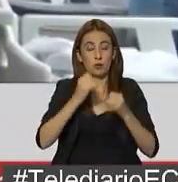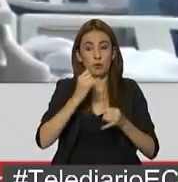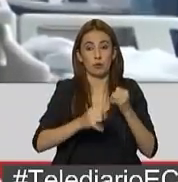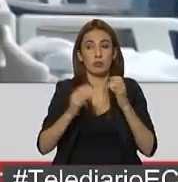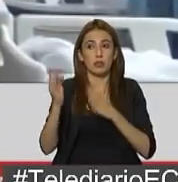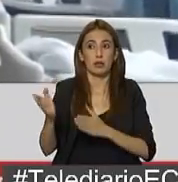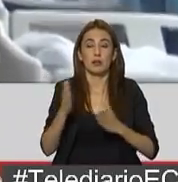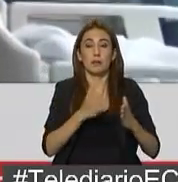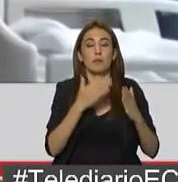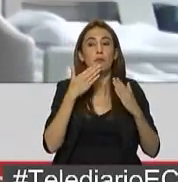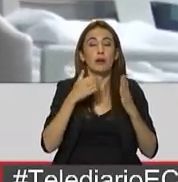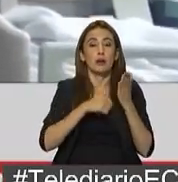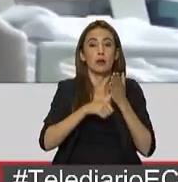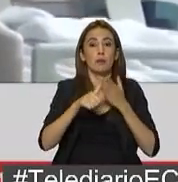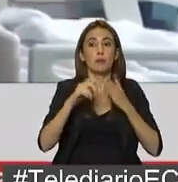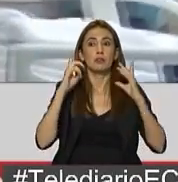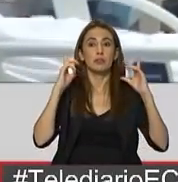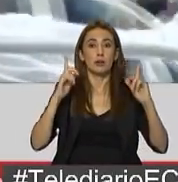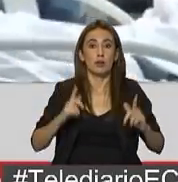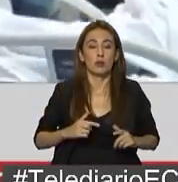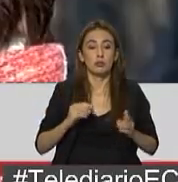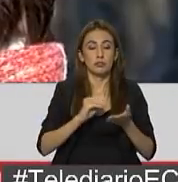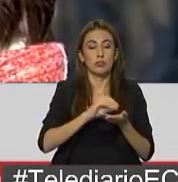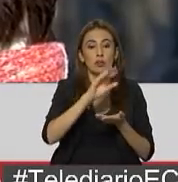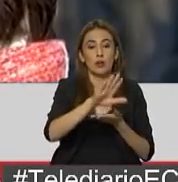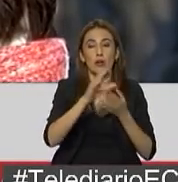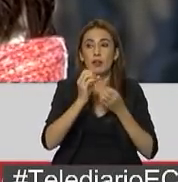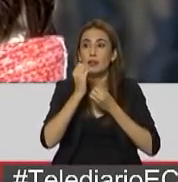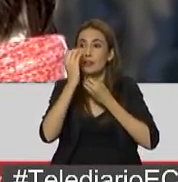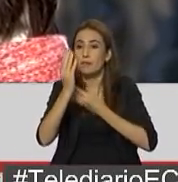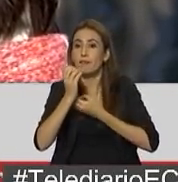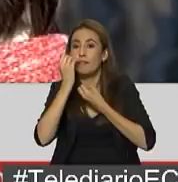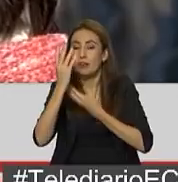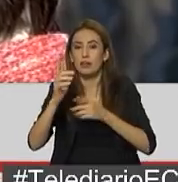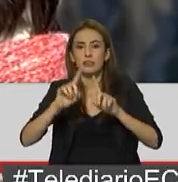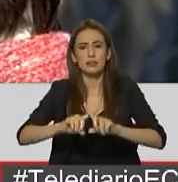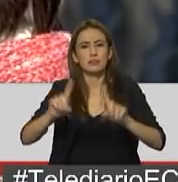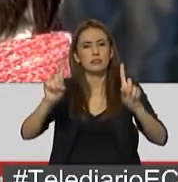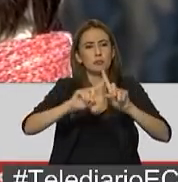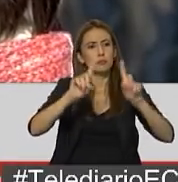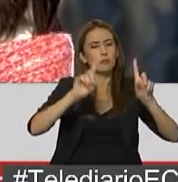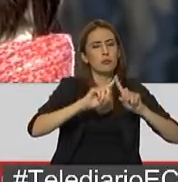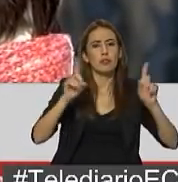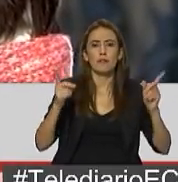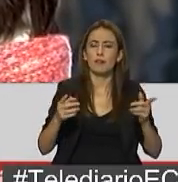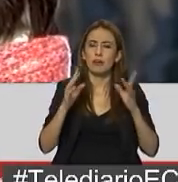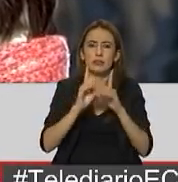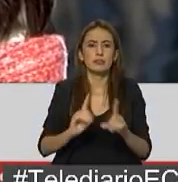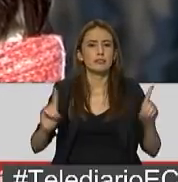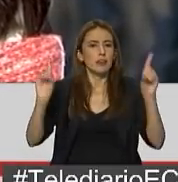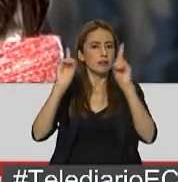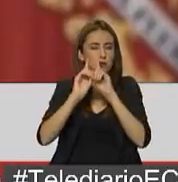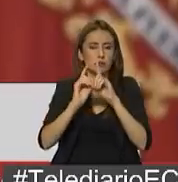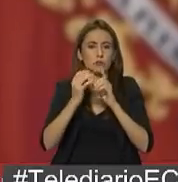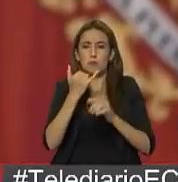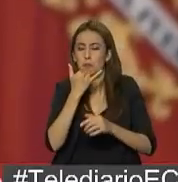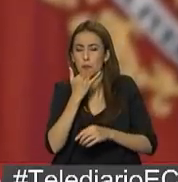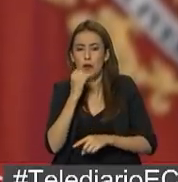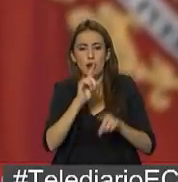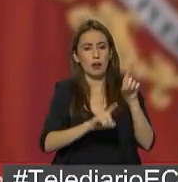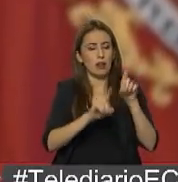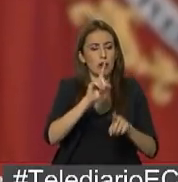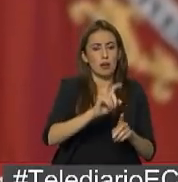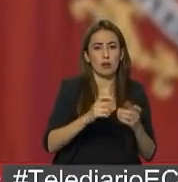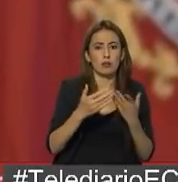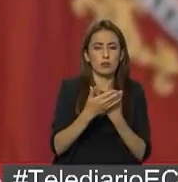de Estadísticas del Ministerio de Salud entregaba informes diferentes sobre muertes por coronavirus a la Organización Mundial de la Salud y otros a la